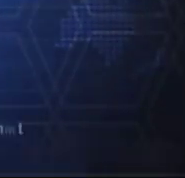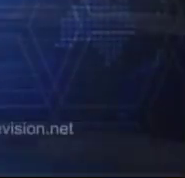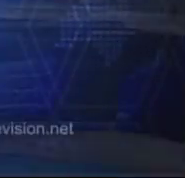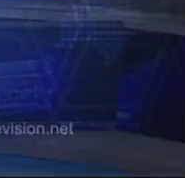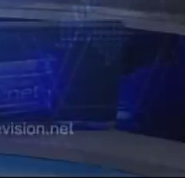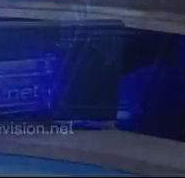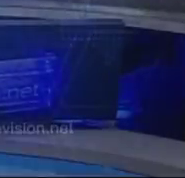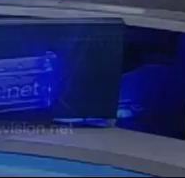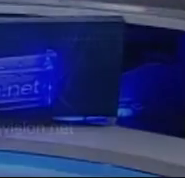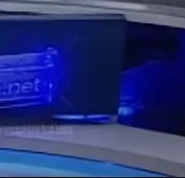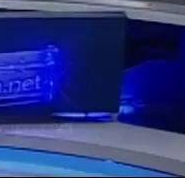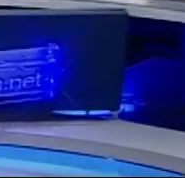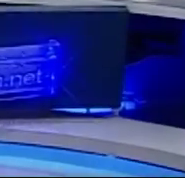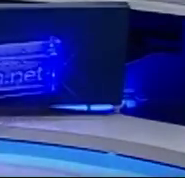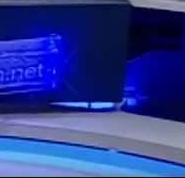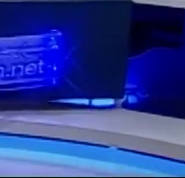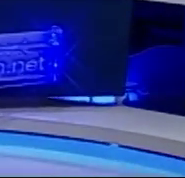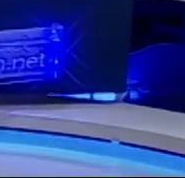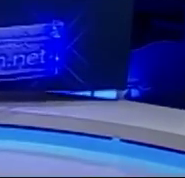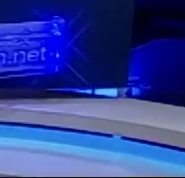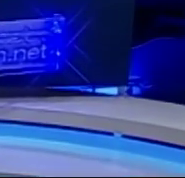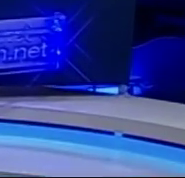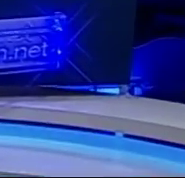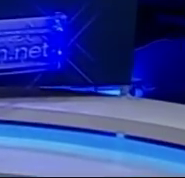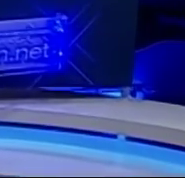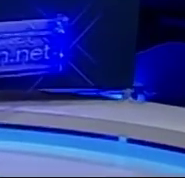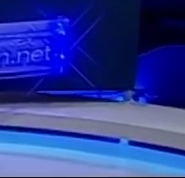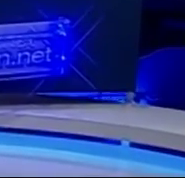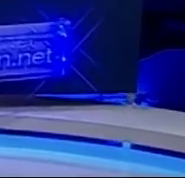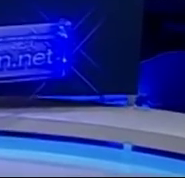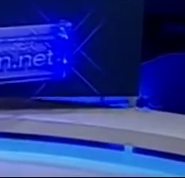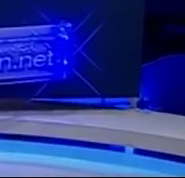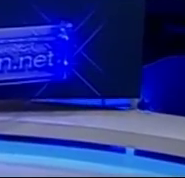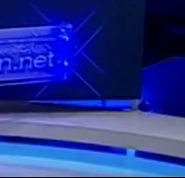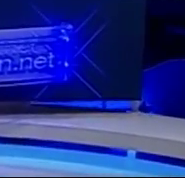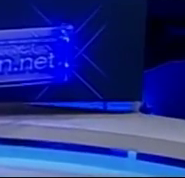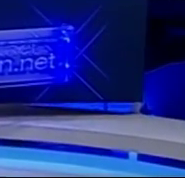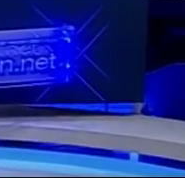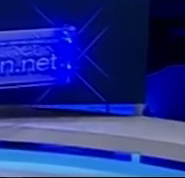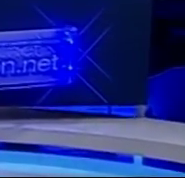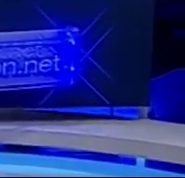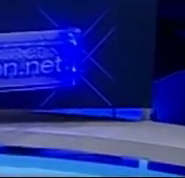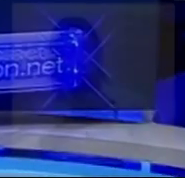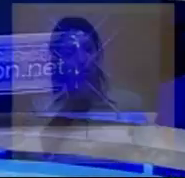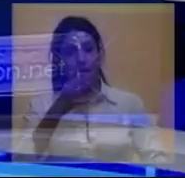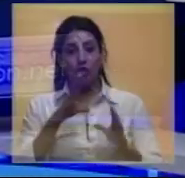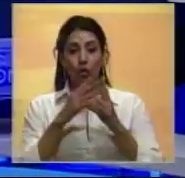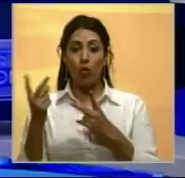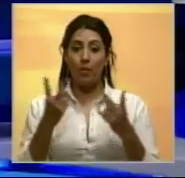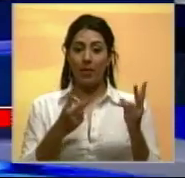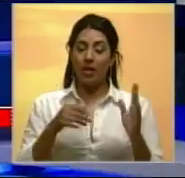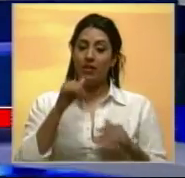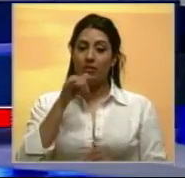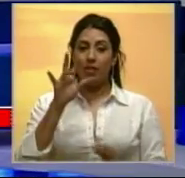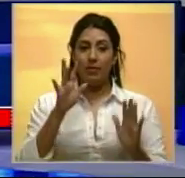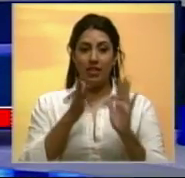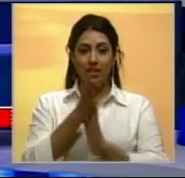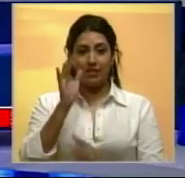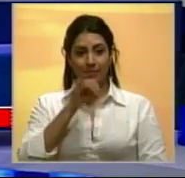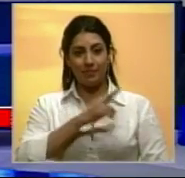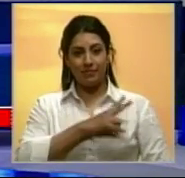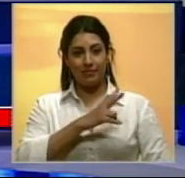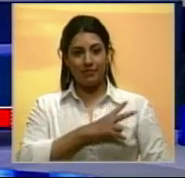Noticiero Venevisión. Información justa y balanceada. Amigos, muy buenas tardes. Sean todos bienvenidos a la emisión meridiana